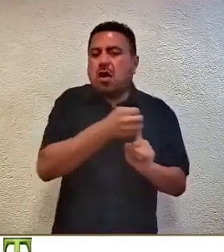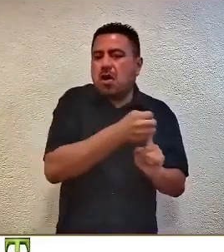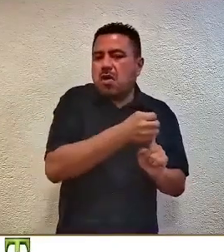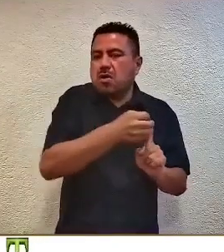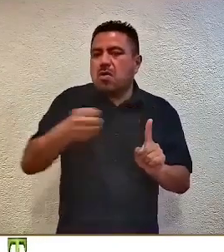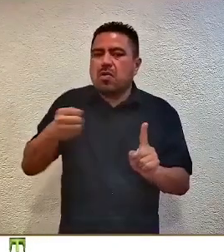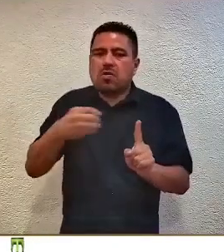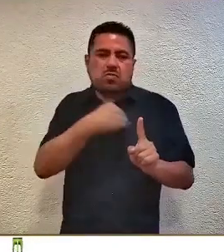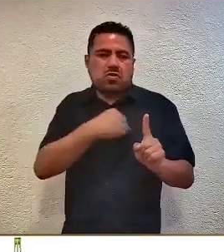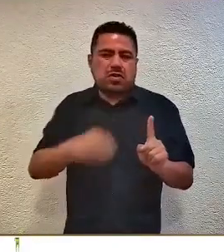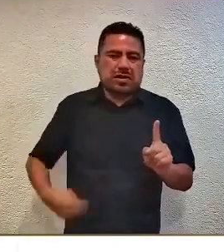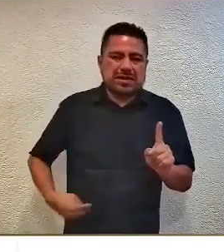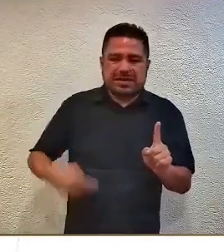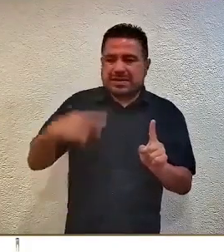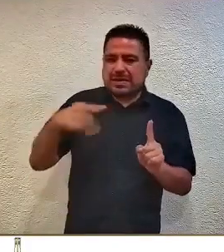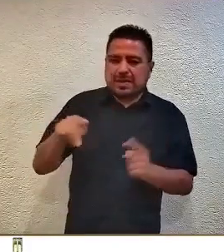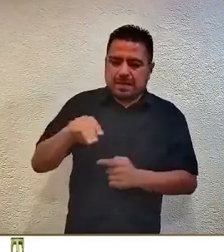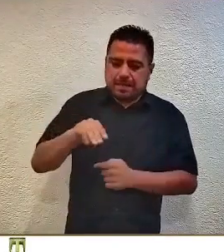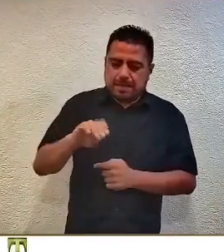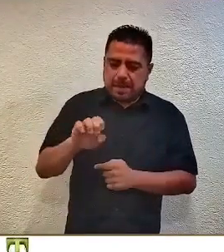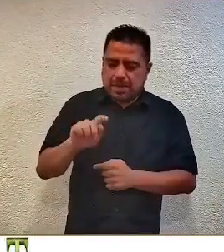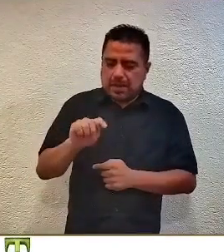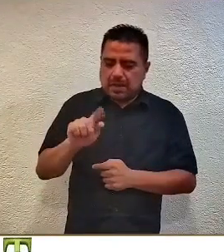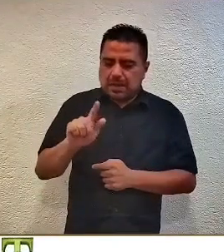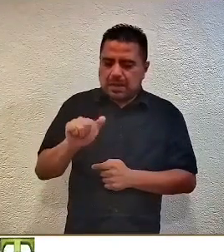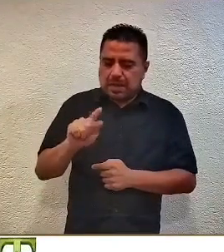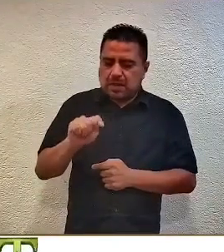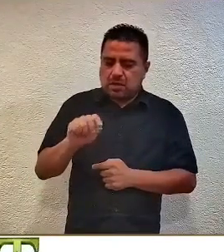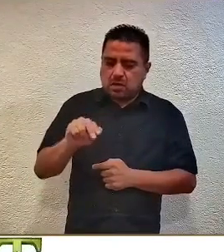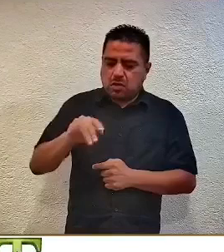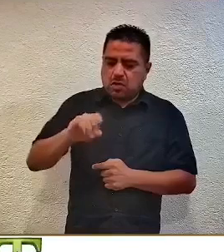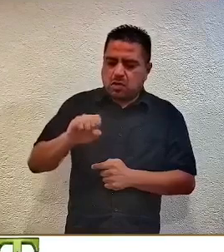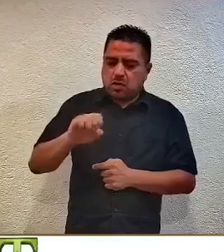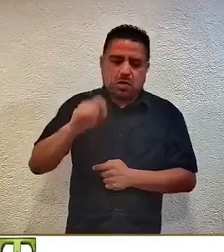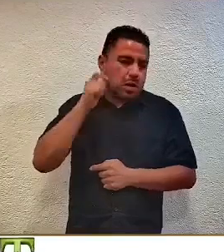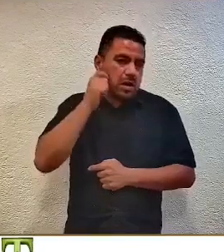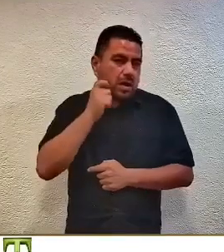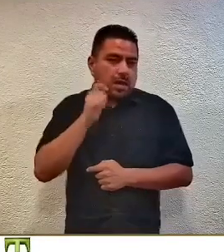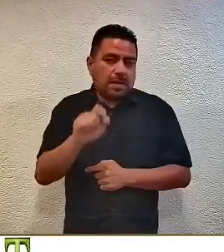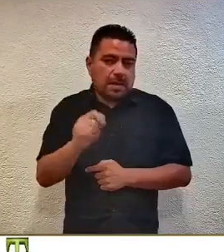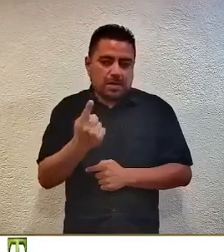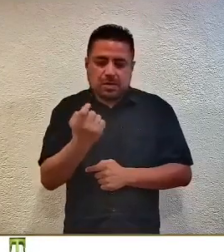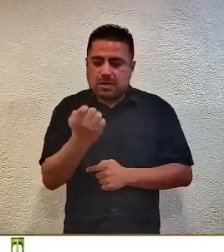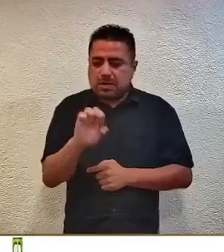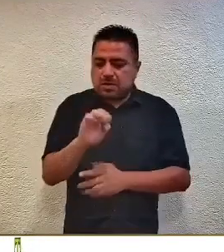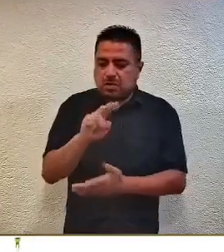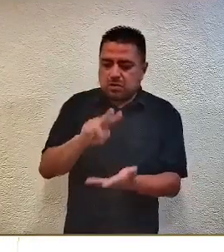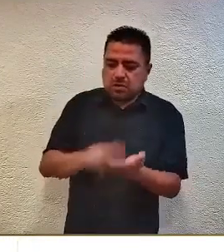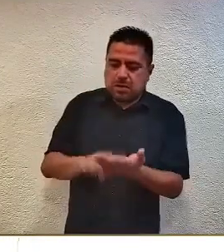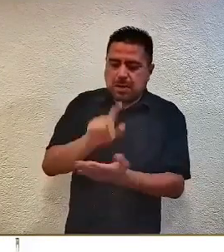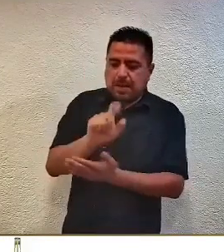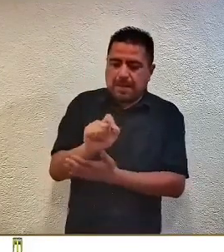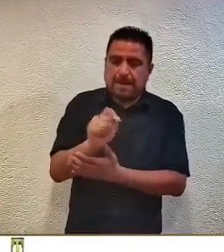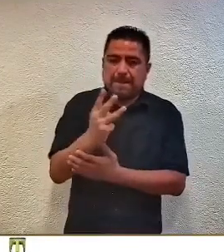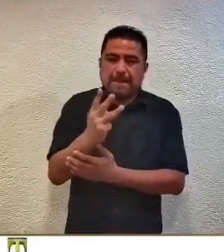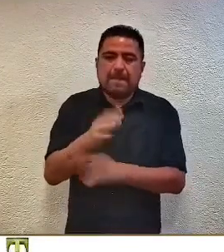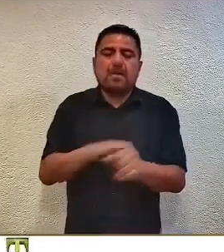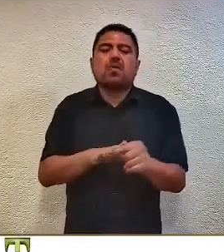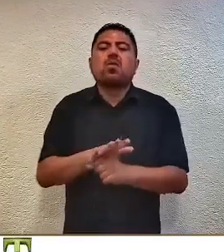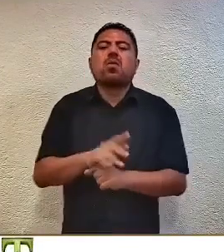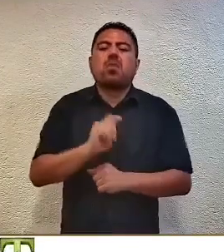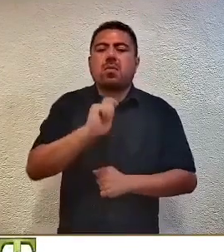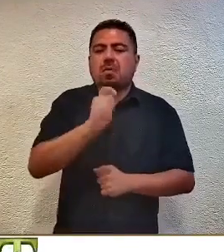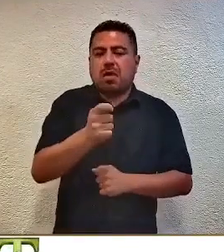del Ayuntamiento de Metlatono Guerrero el día 21 de enero del 2023, lo